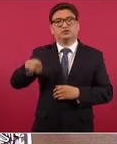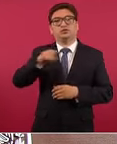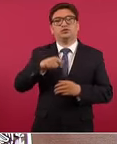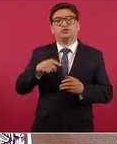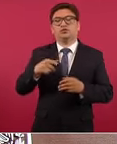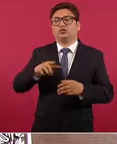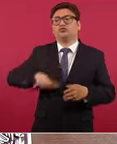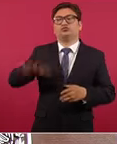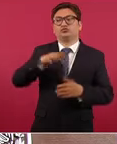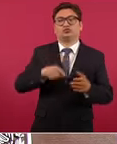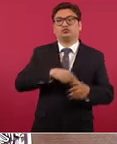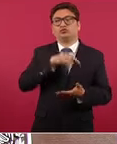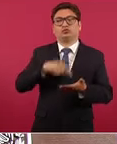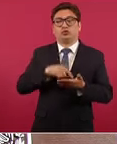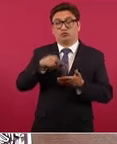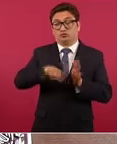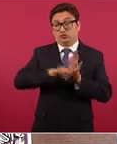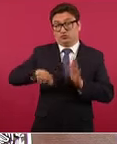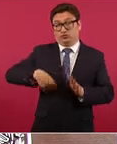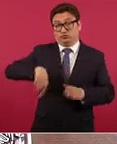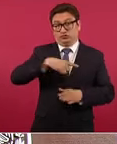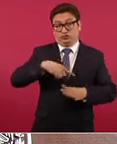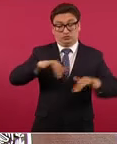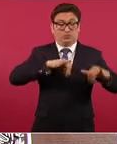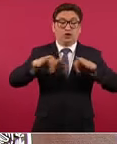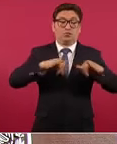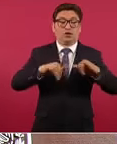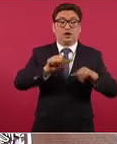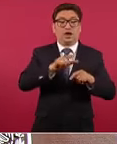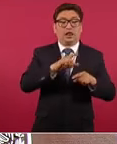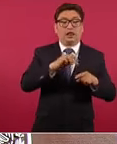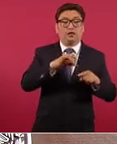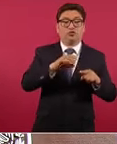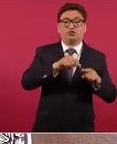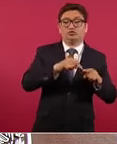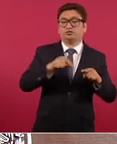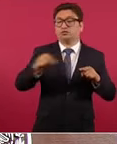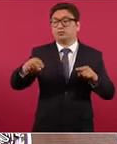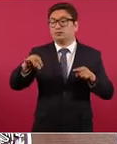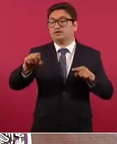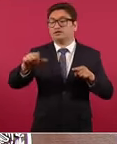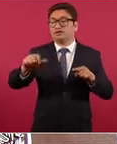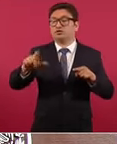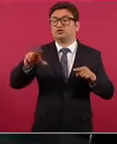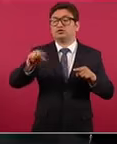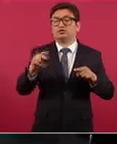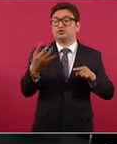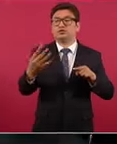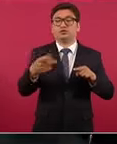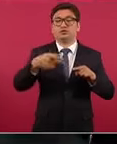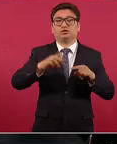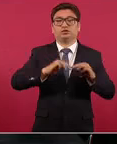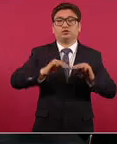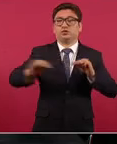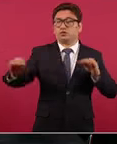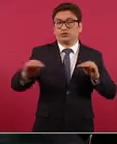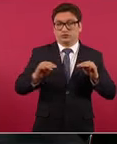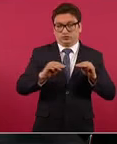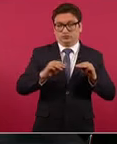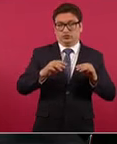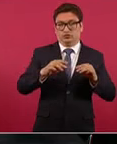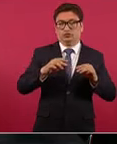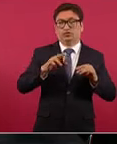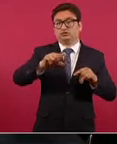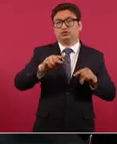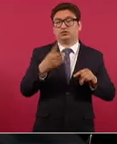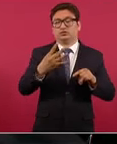estado si uno lo ve en el mapa nos dice que de álamos a mesa colorada son 84 kilómetros y entonces si uno va a 84